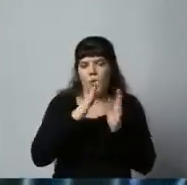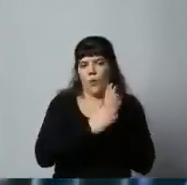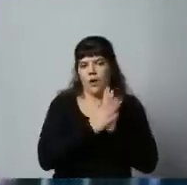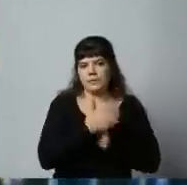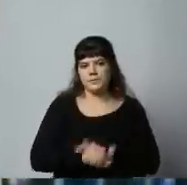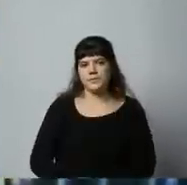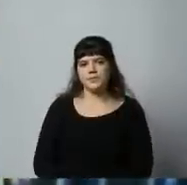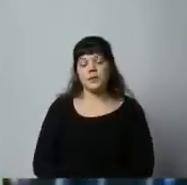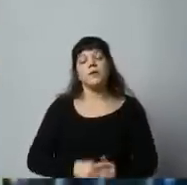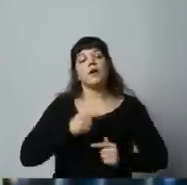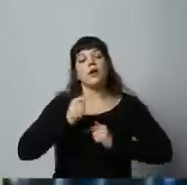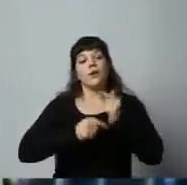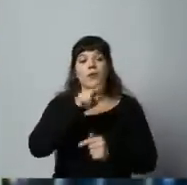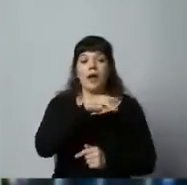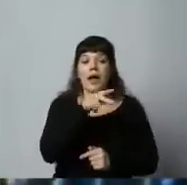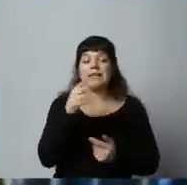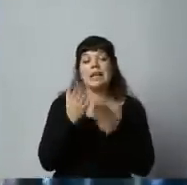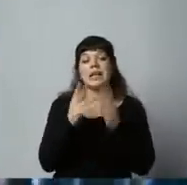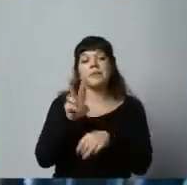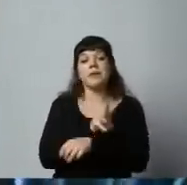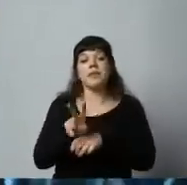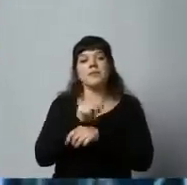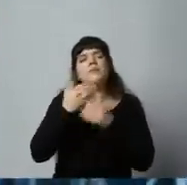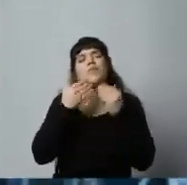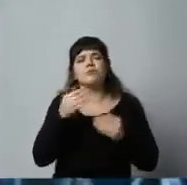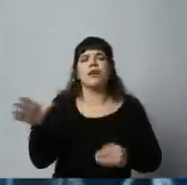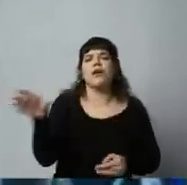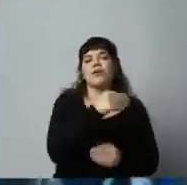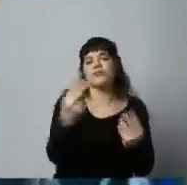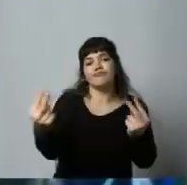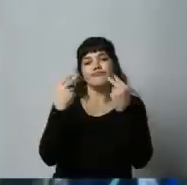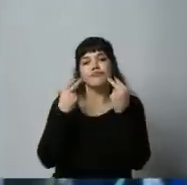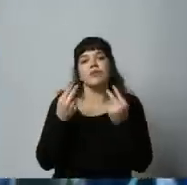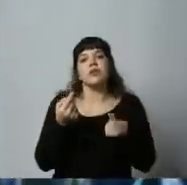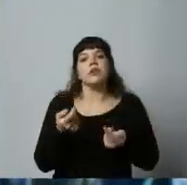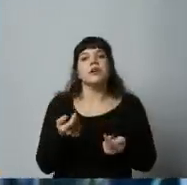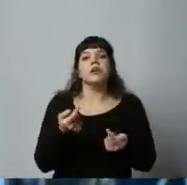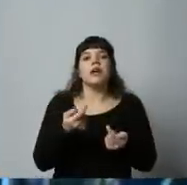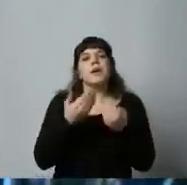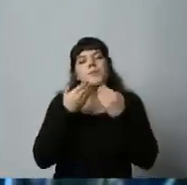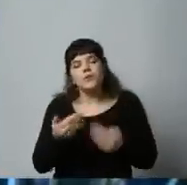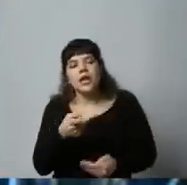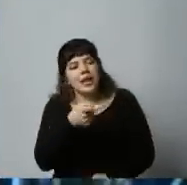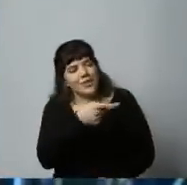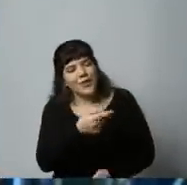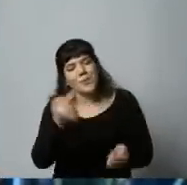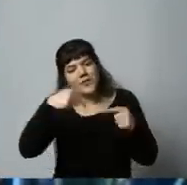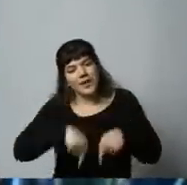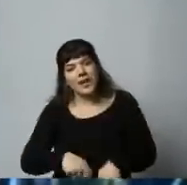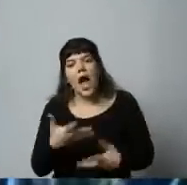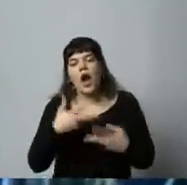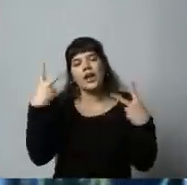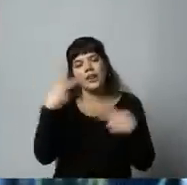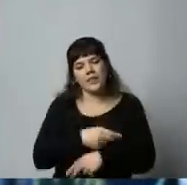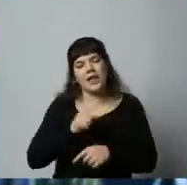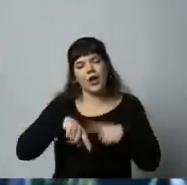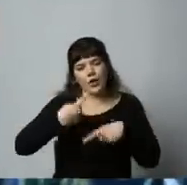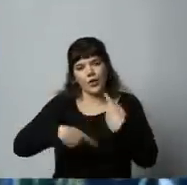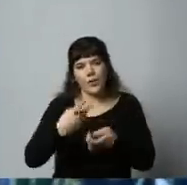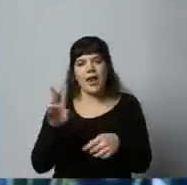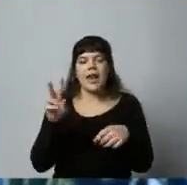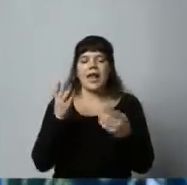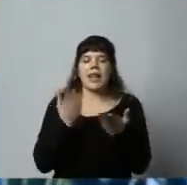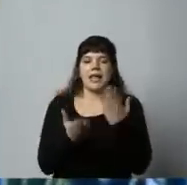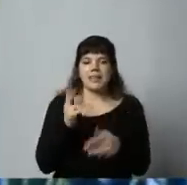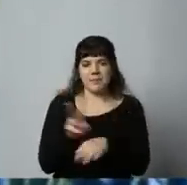el hashtag legítima defensa gracias a a todos y todas ustedes por estar ahí gracias popy gracias sole vamos a un corte y enseguida volvemos con